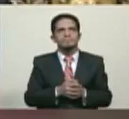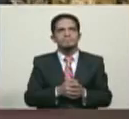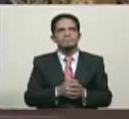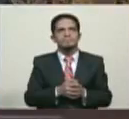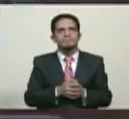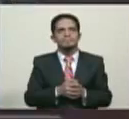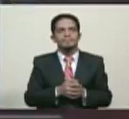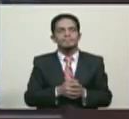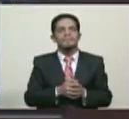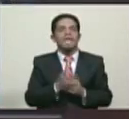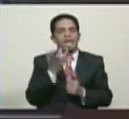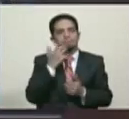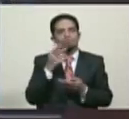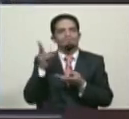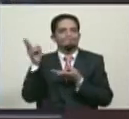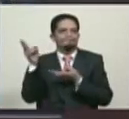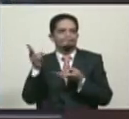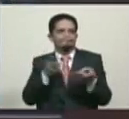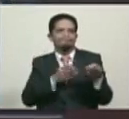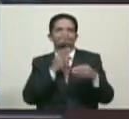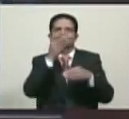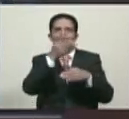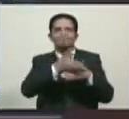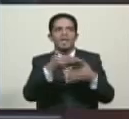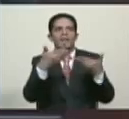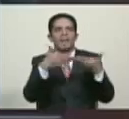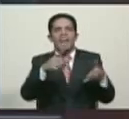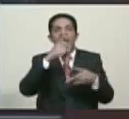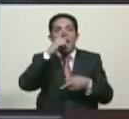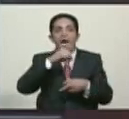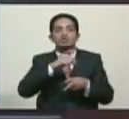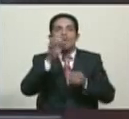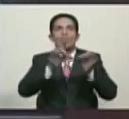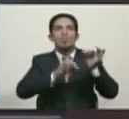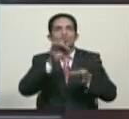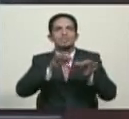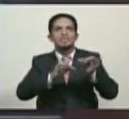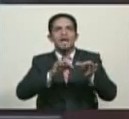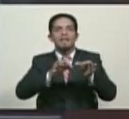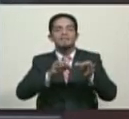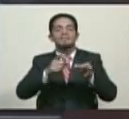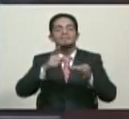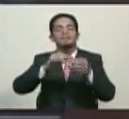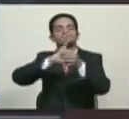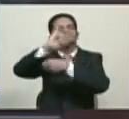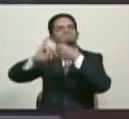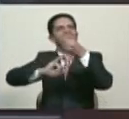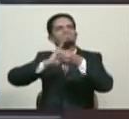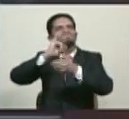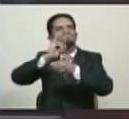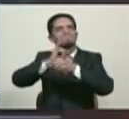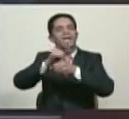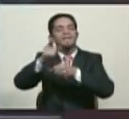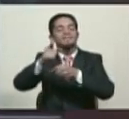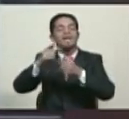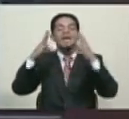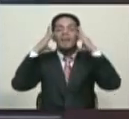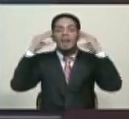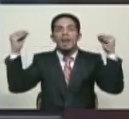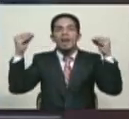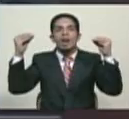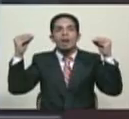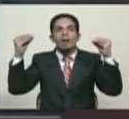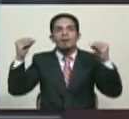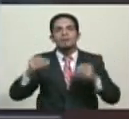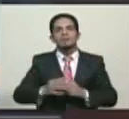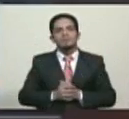Asistimos como invitados oficiales a la apertura del año judicial de la Corte Penal Internacional en su sede de La Haya, en el Reino de